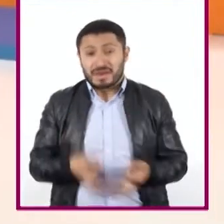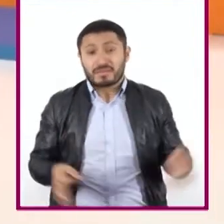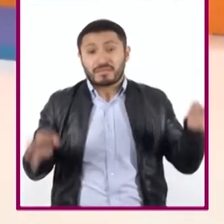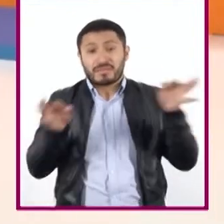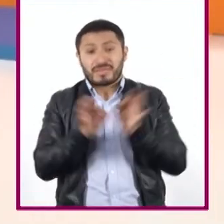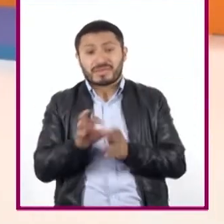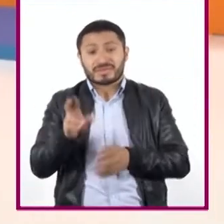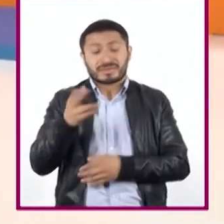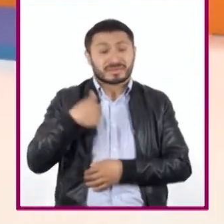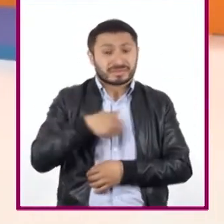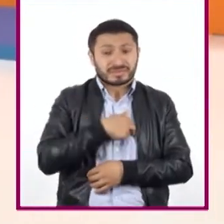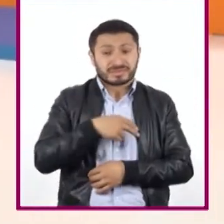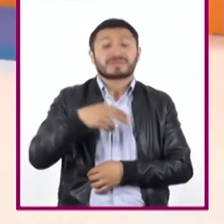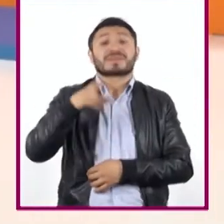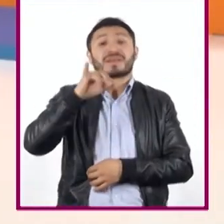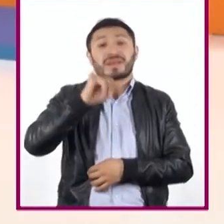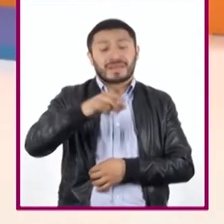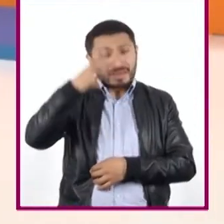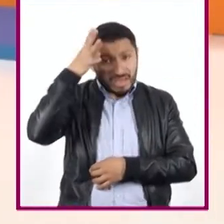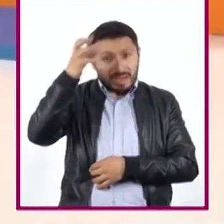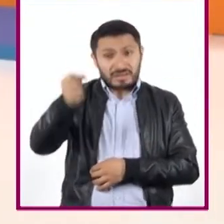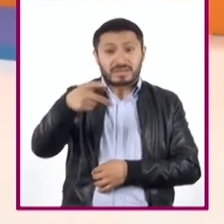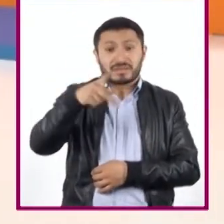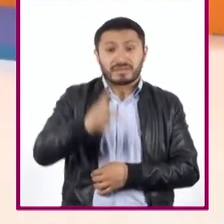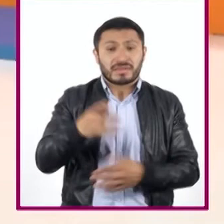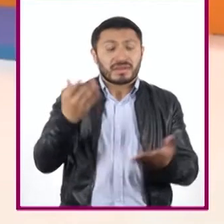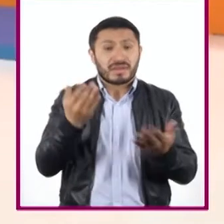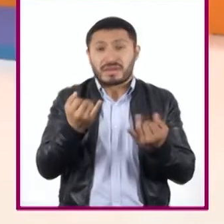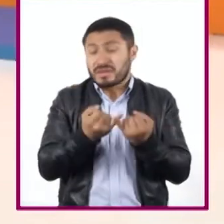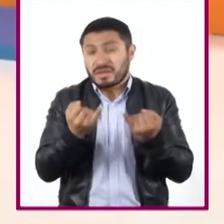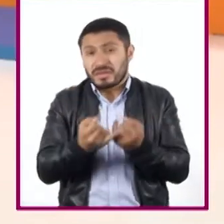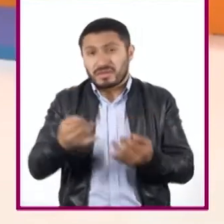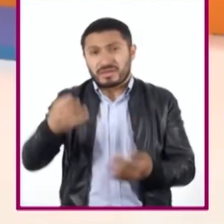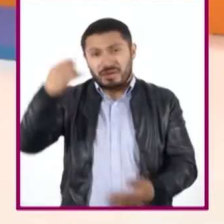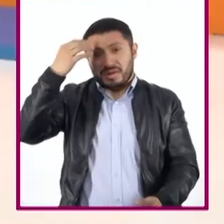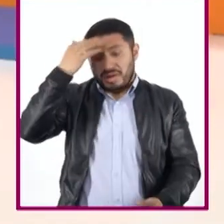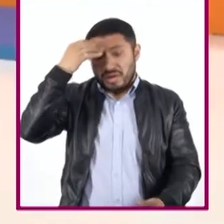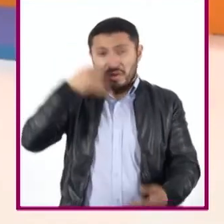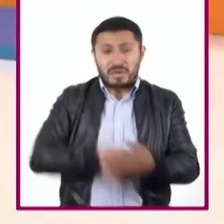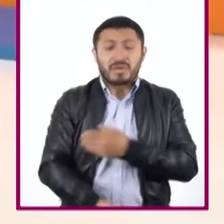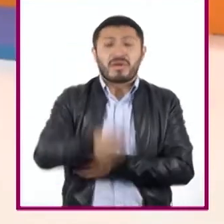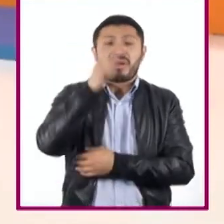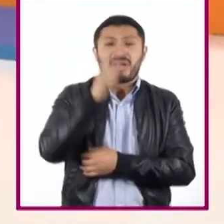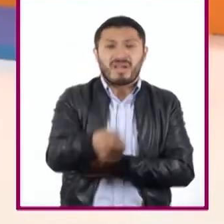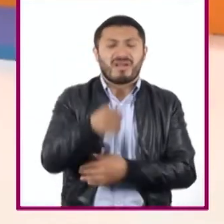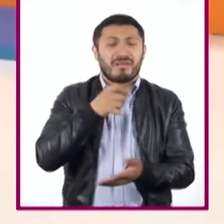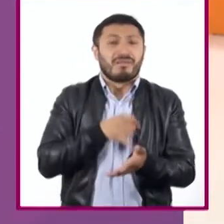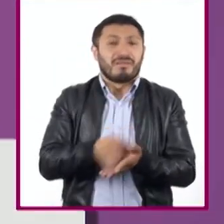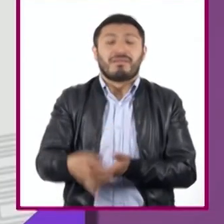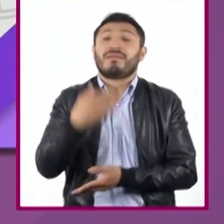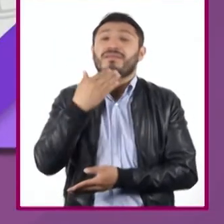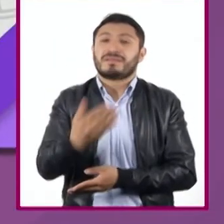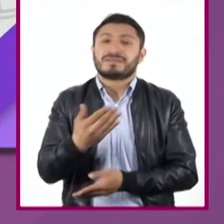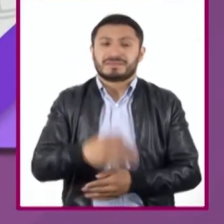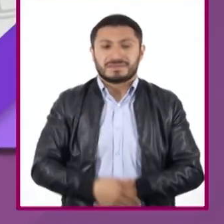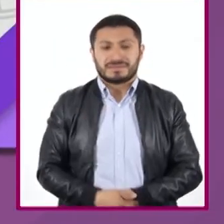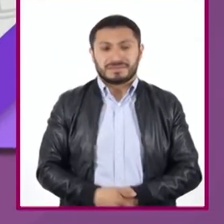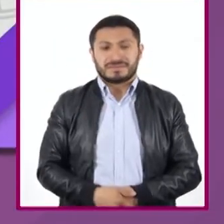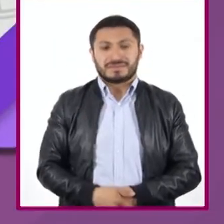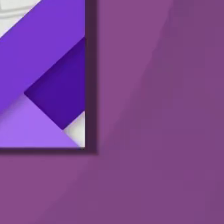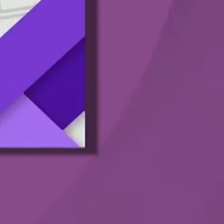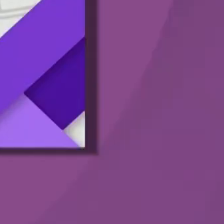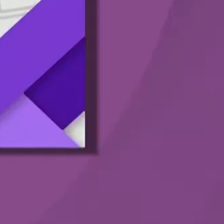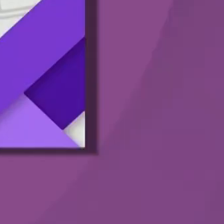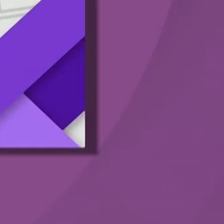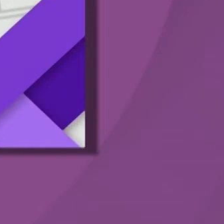no solo como conceptos. Ahora profundicemos en qué es la toma de decisiones. La toma